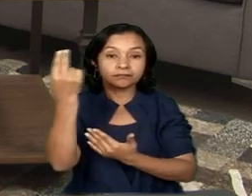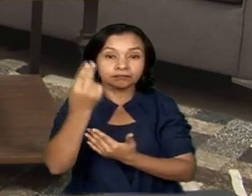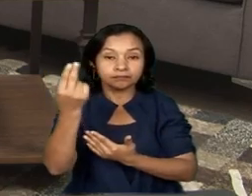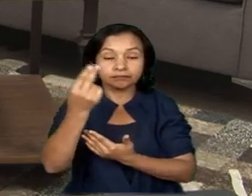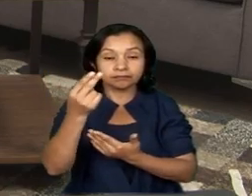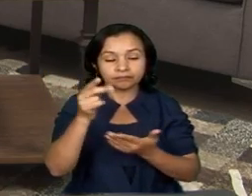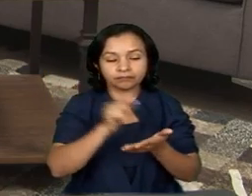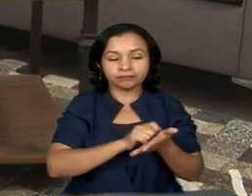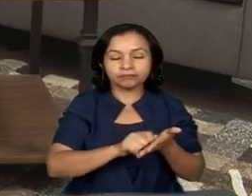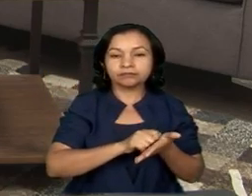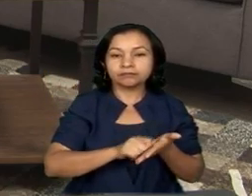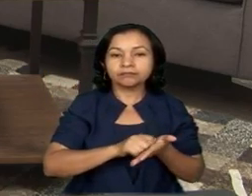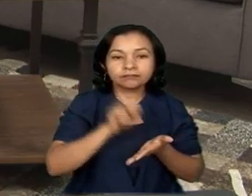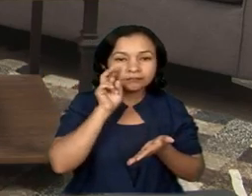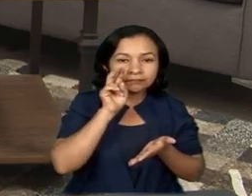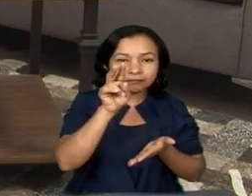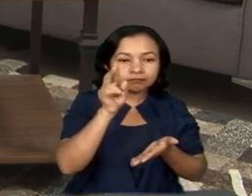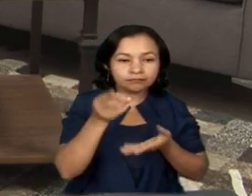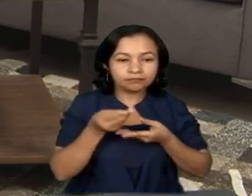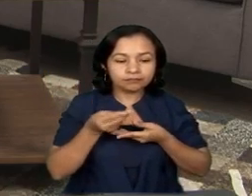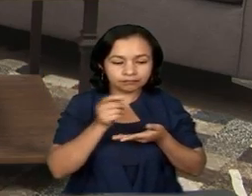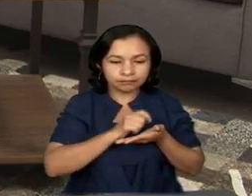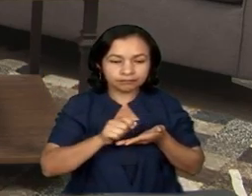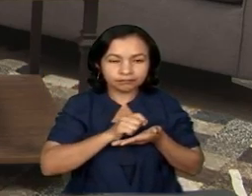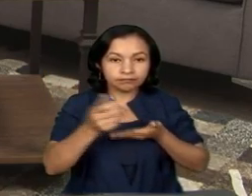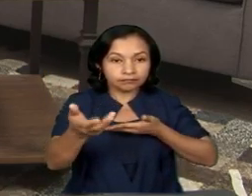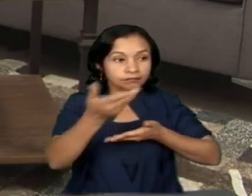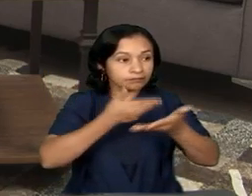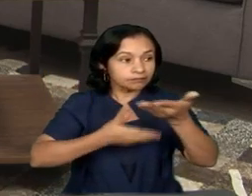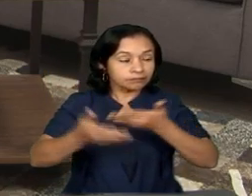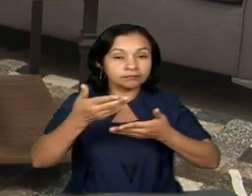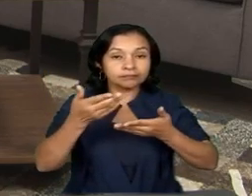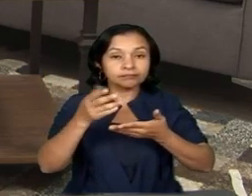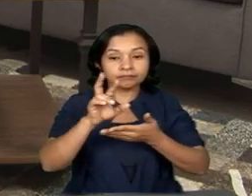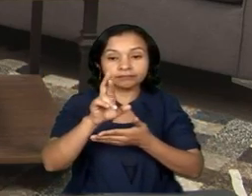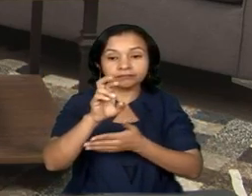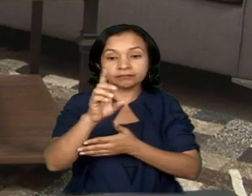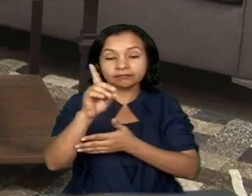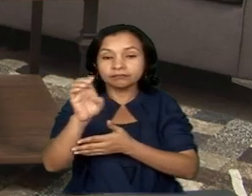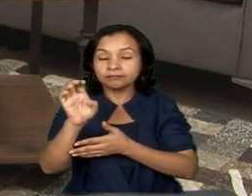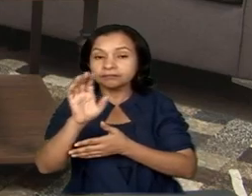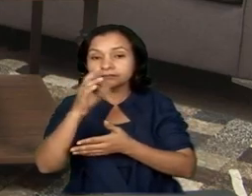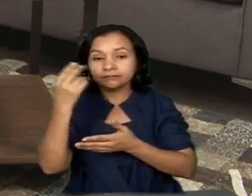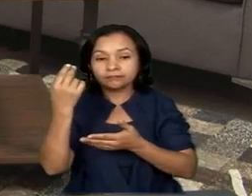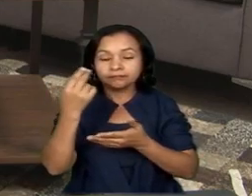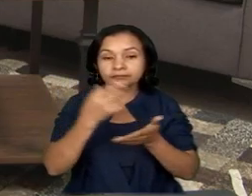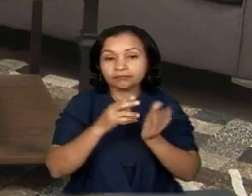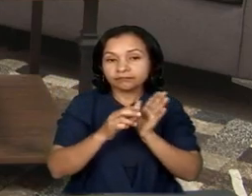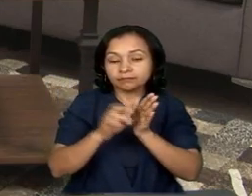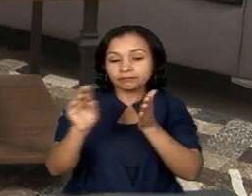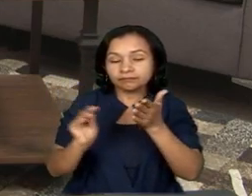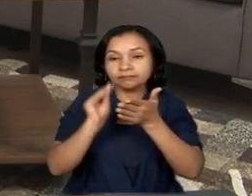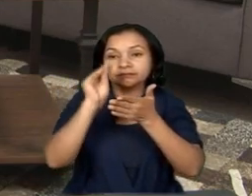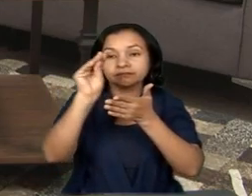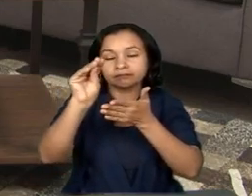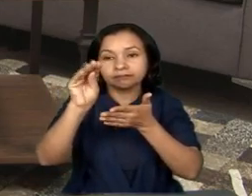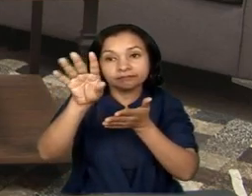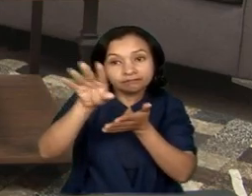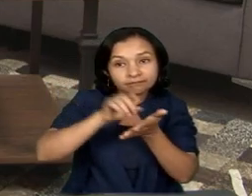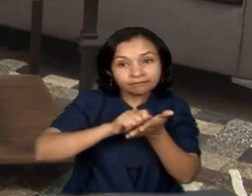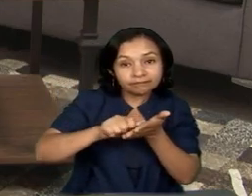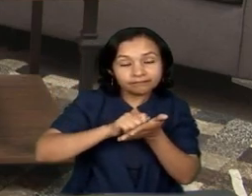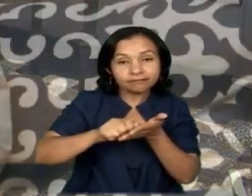hoja de ejercicios que se entrega y pueden interactuar y pueden en las redes opinar y resolver los ejercicios y subirlos en línea, ¿verdad?